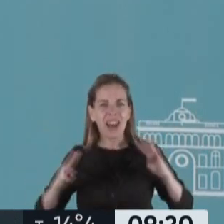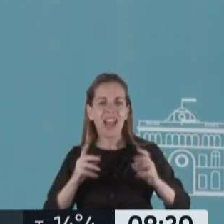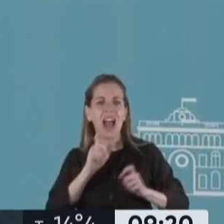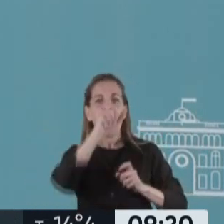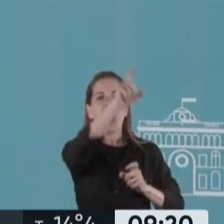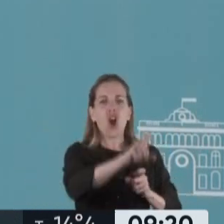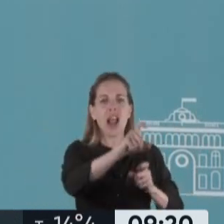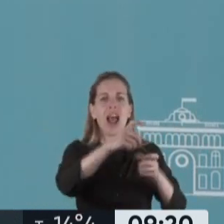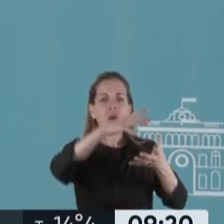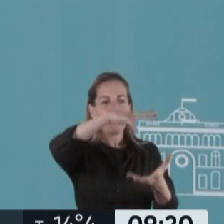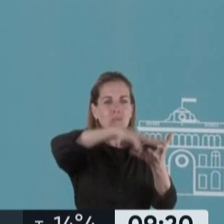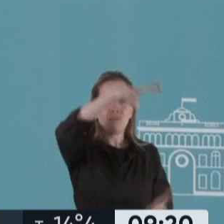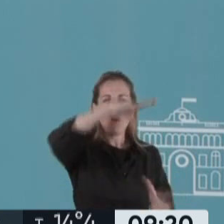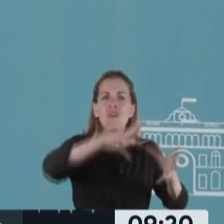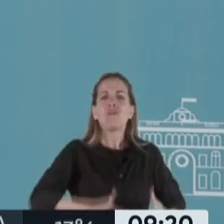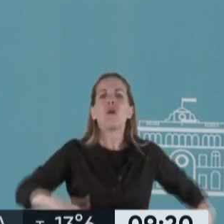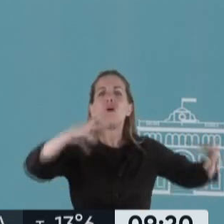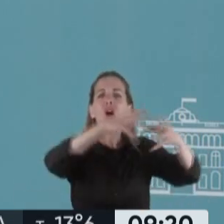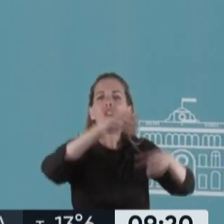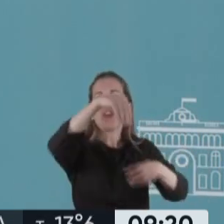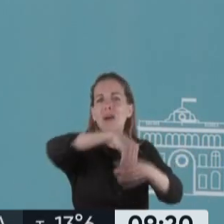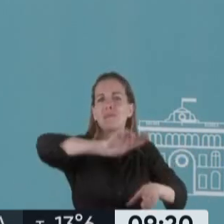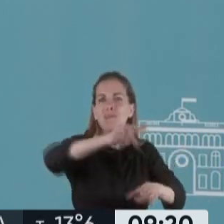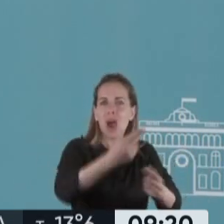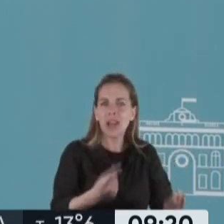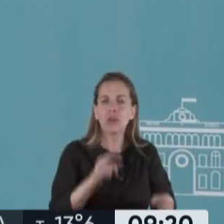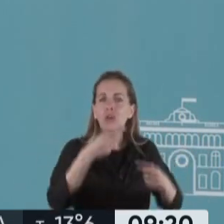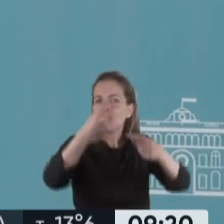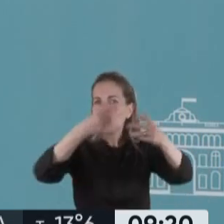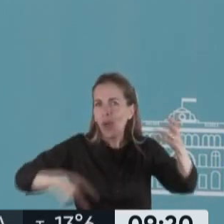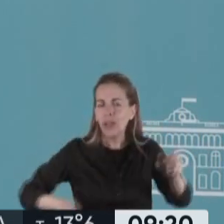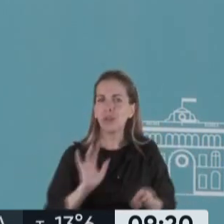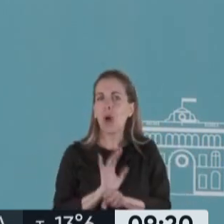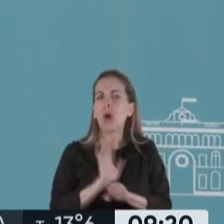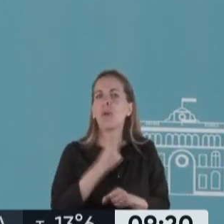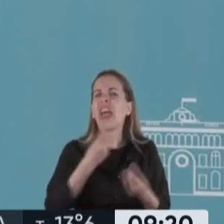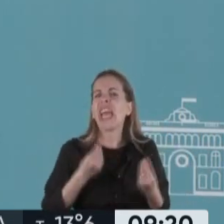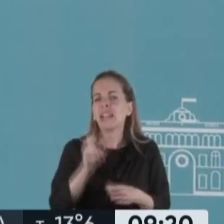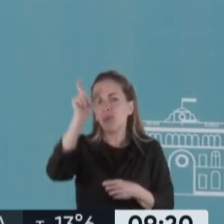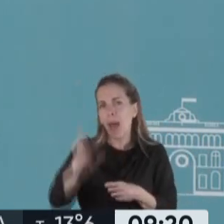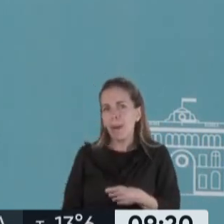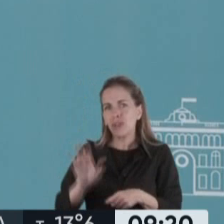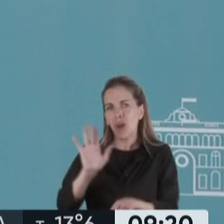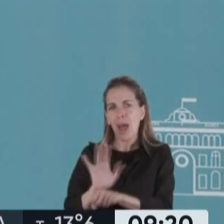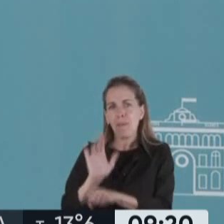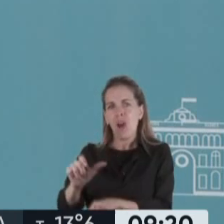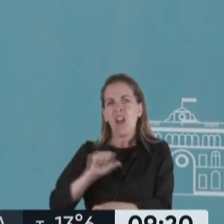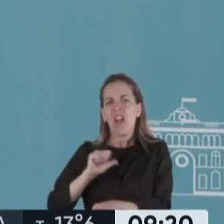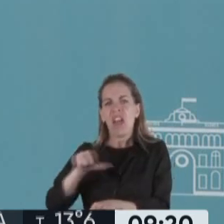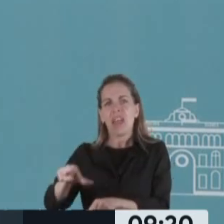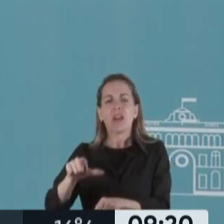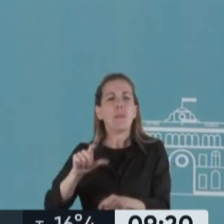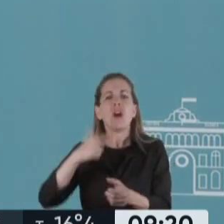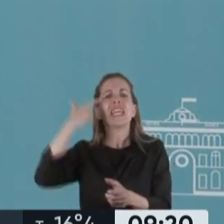colgar guillotinas todo eso es una construcción de tratar de convertir a una persona en un otro que no merece vivir